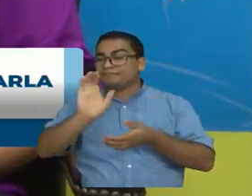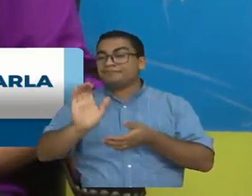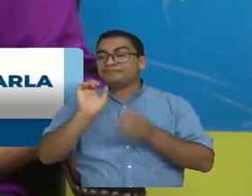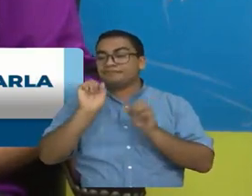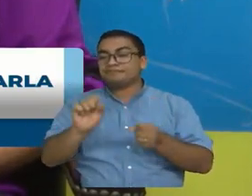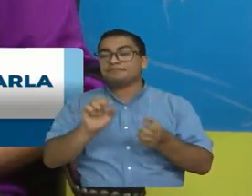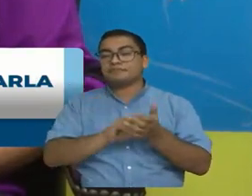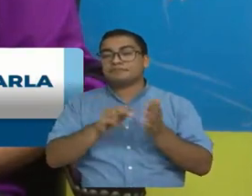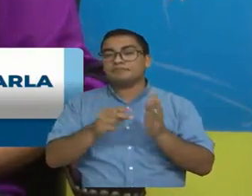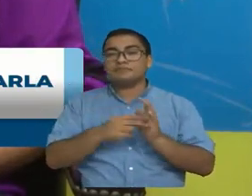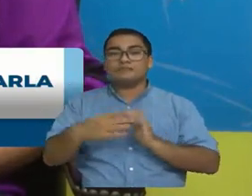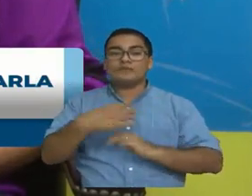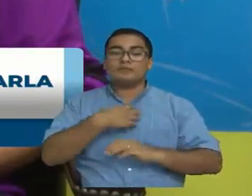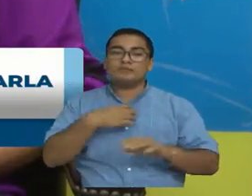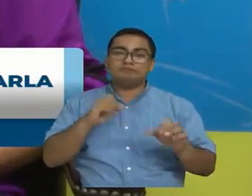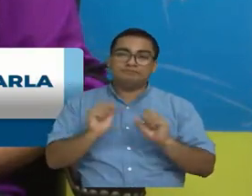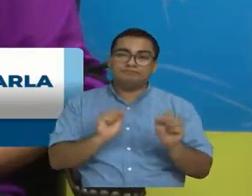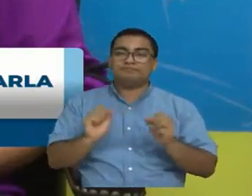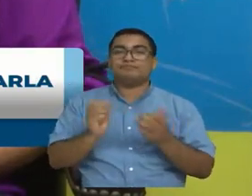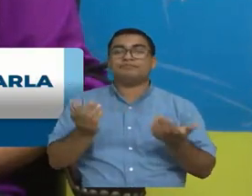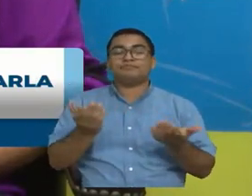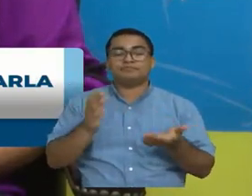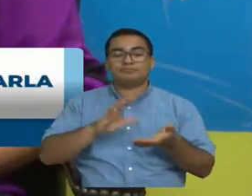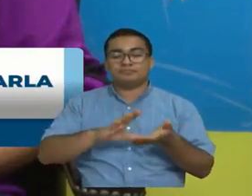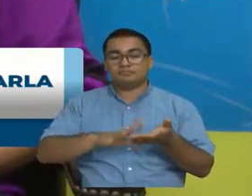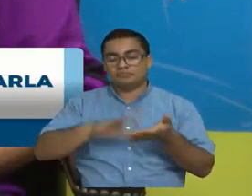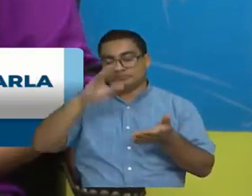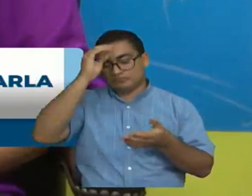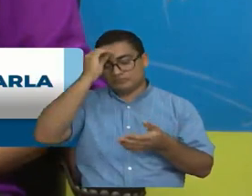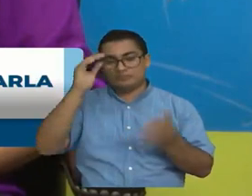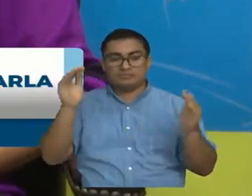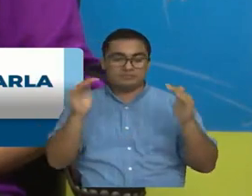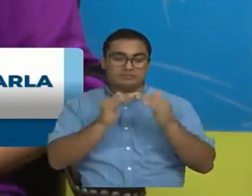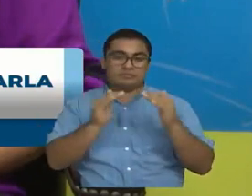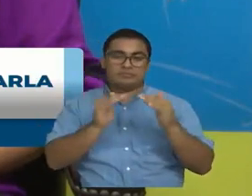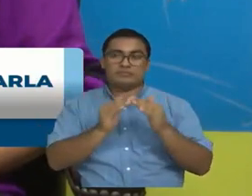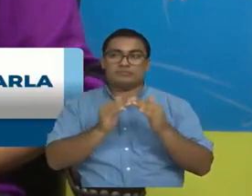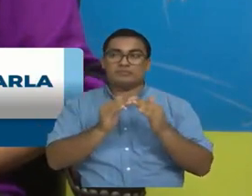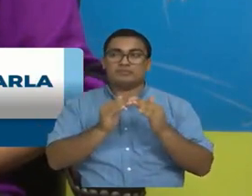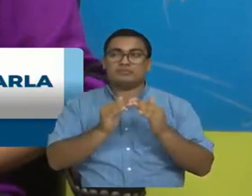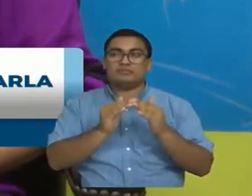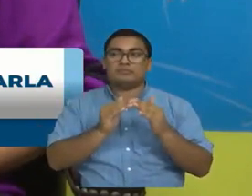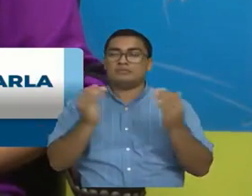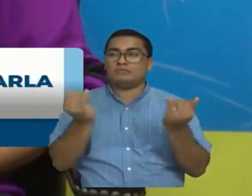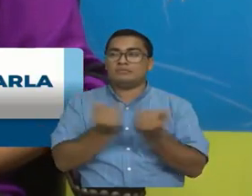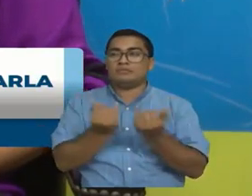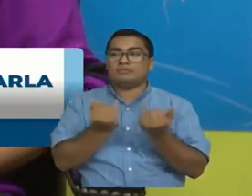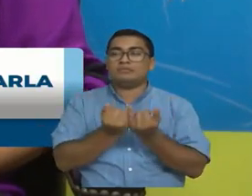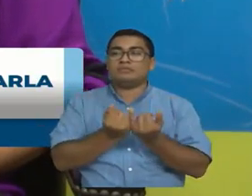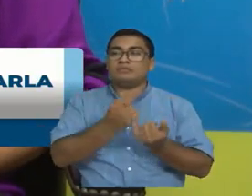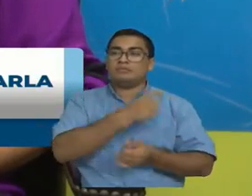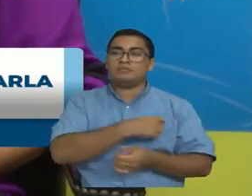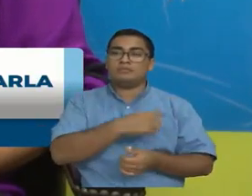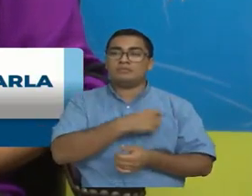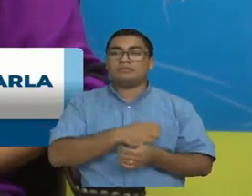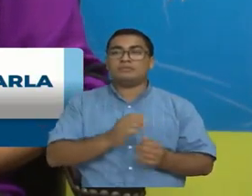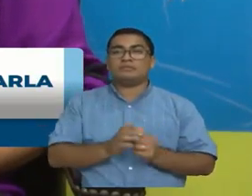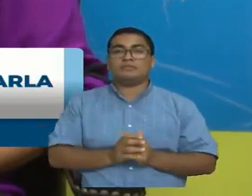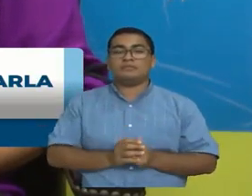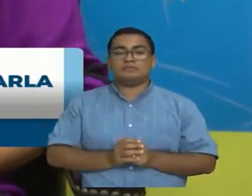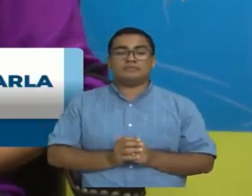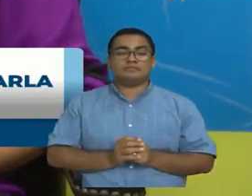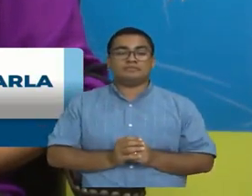desarrollar sus habilidades de discriminación auditiva. En la casa, el reforzamiento igual que en la escuela.